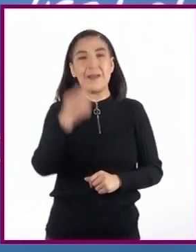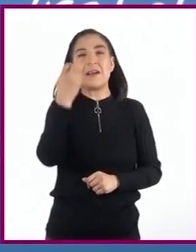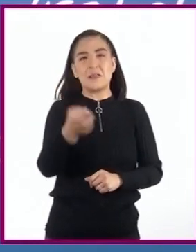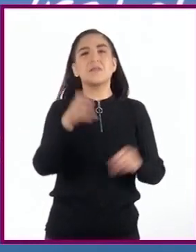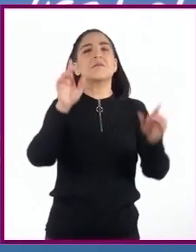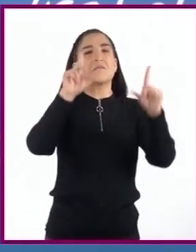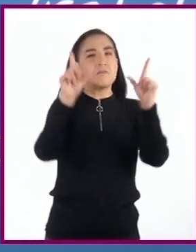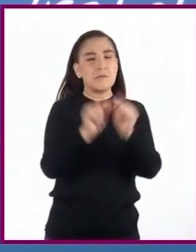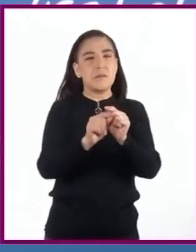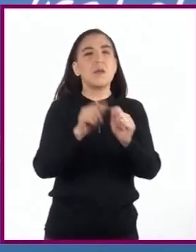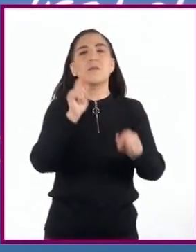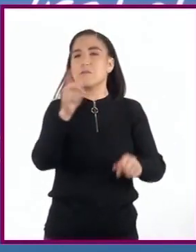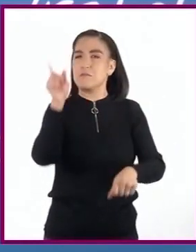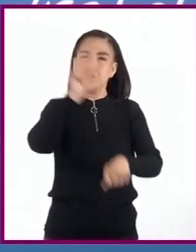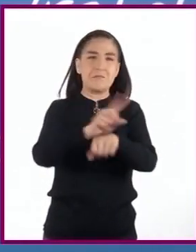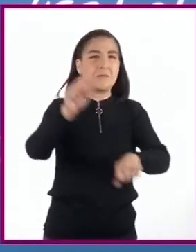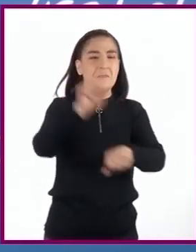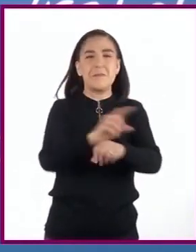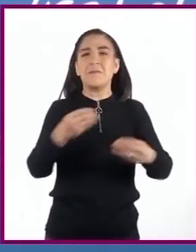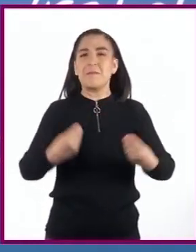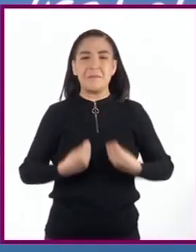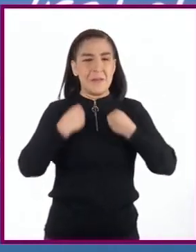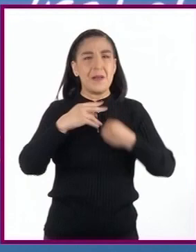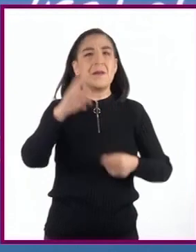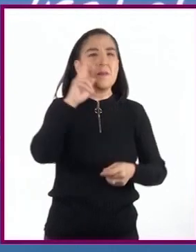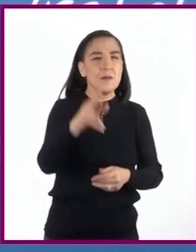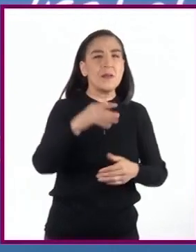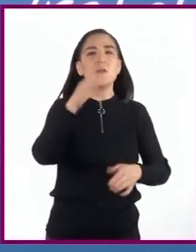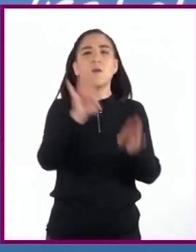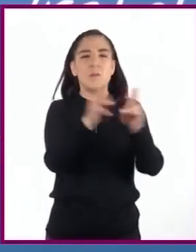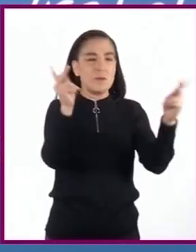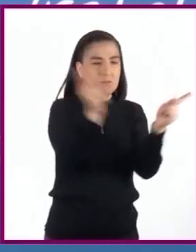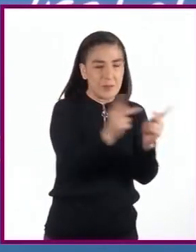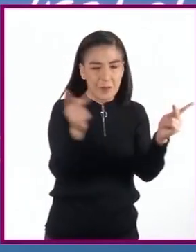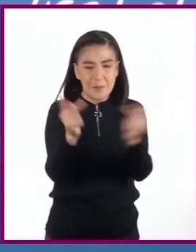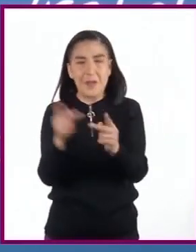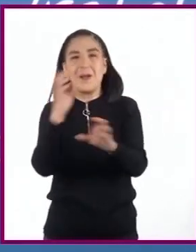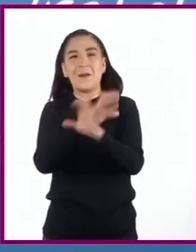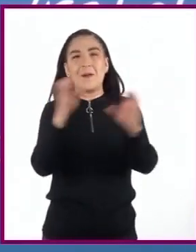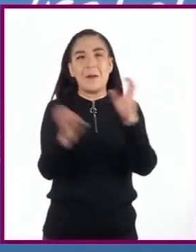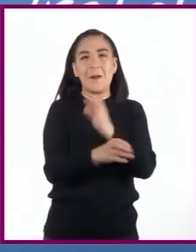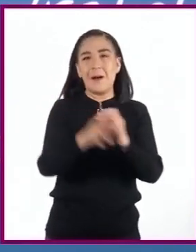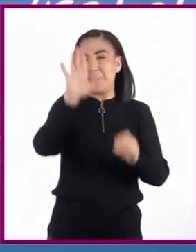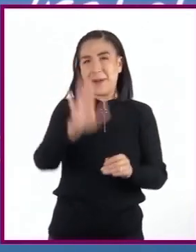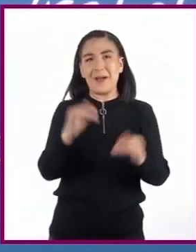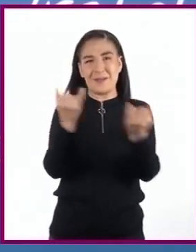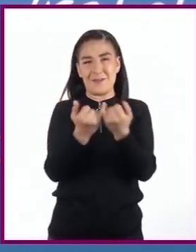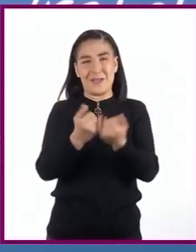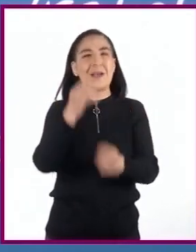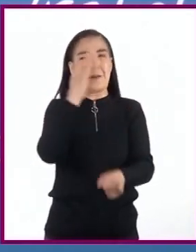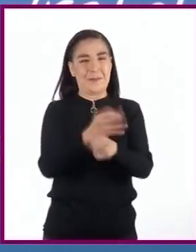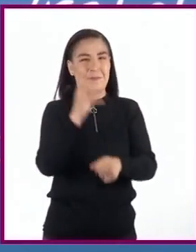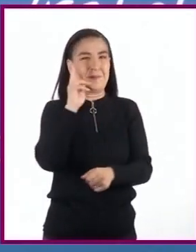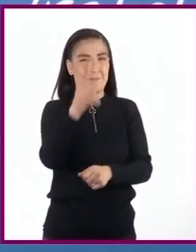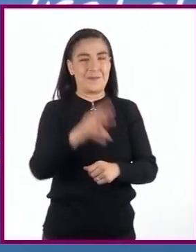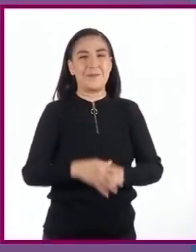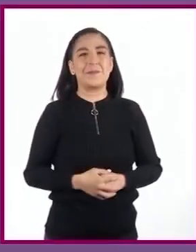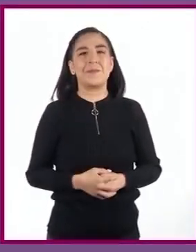podemos utilizar en nuestra vida cotidiana al comparar diversos objetos que se parecen entre sí, como lo veremos a